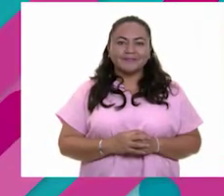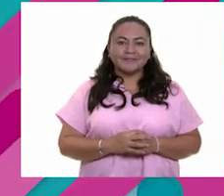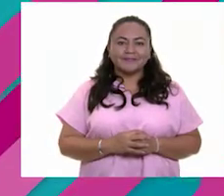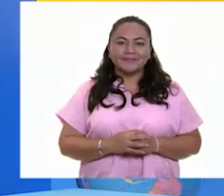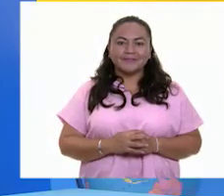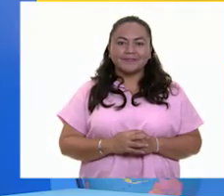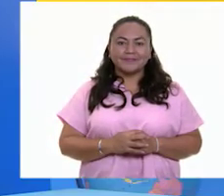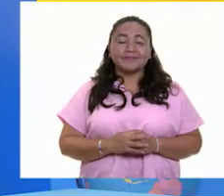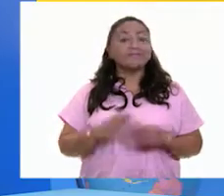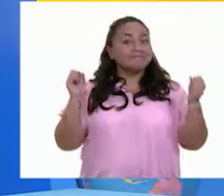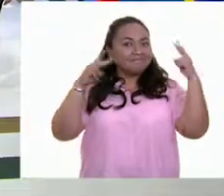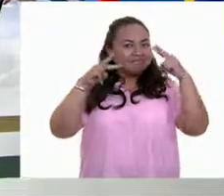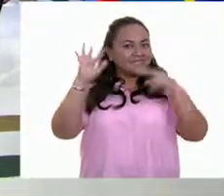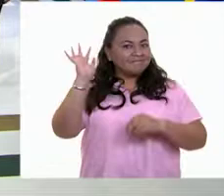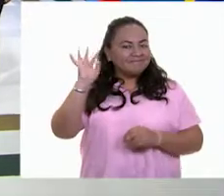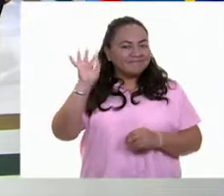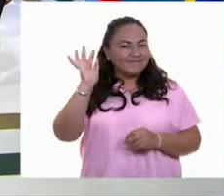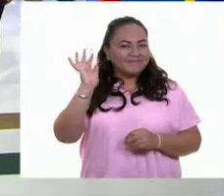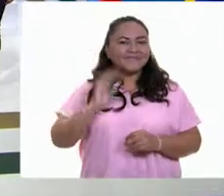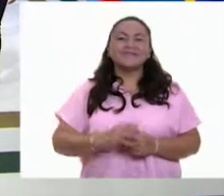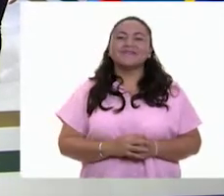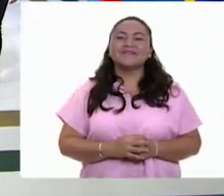aprendeencasa.cep.gob.mx. ¡Nos vemos!